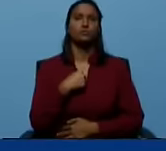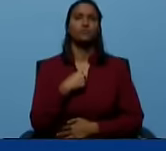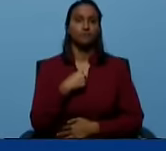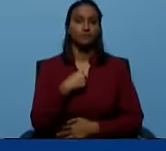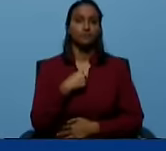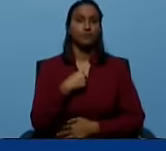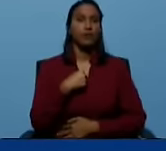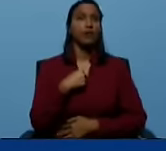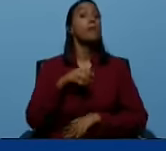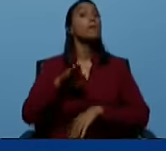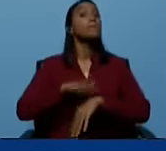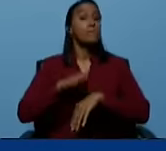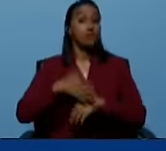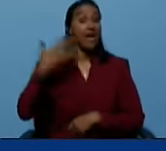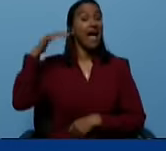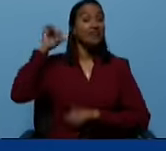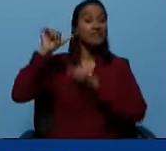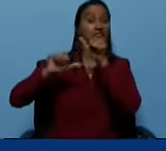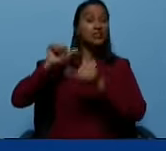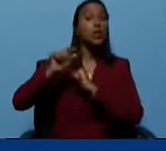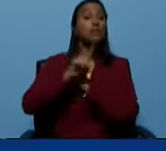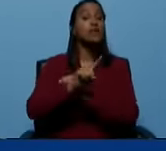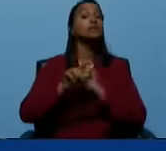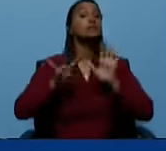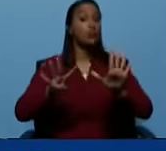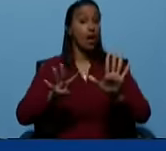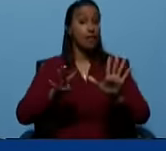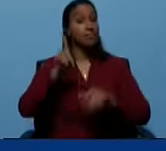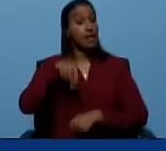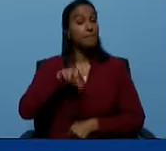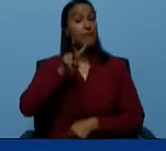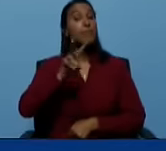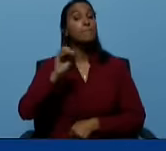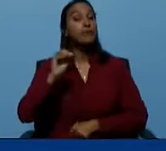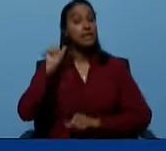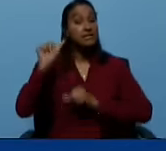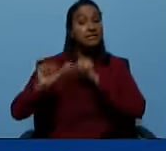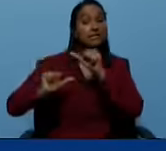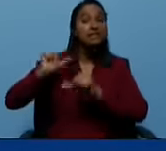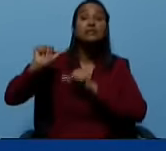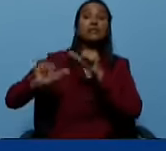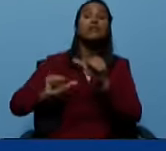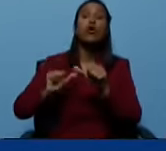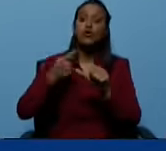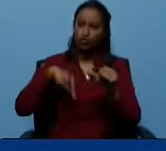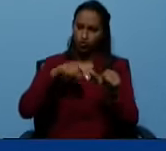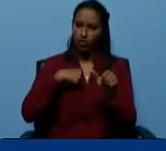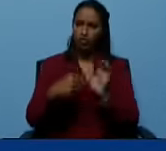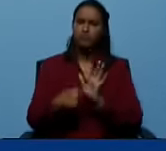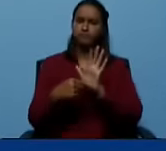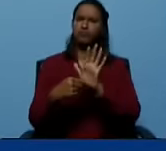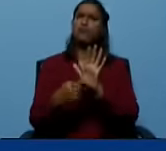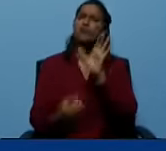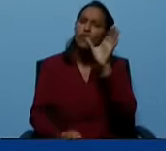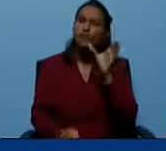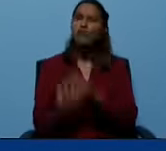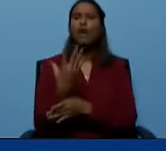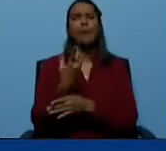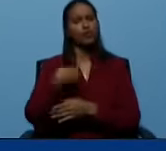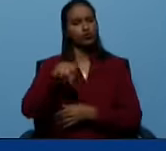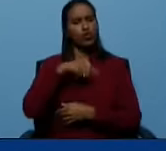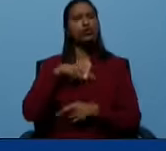el bolivarianismo en el siglo XIX y el siglo XX. Pero el bolivarianismo renació. Estamos vivos, los hijos de